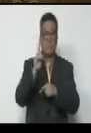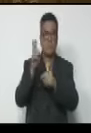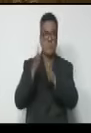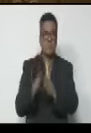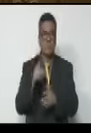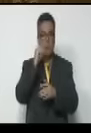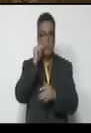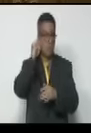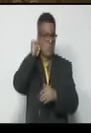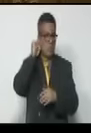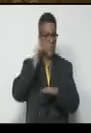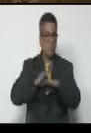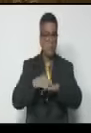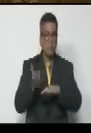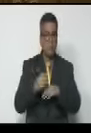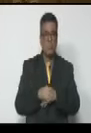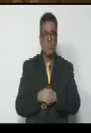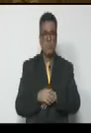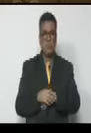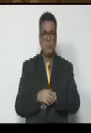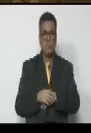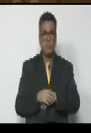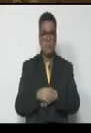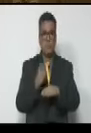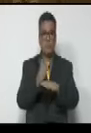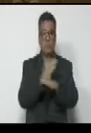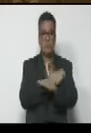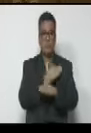venezolana, porque ante el